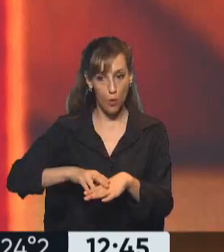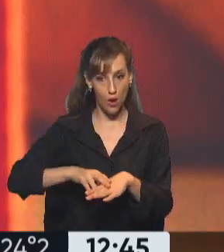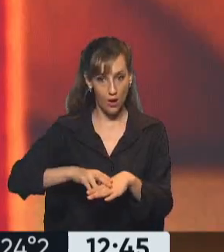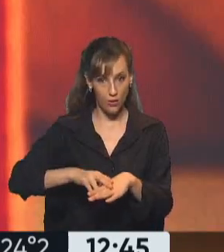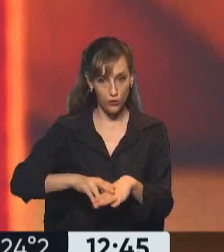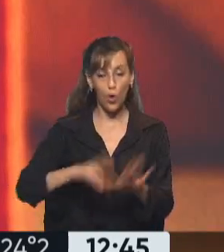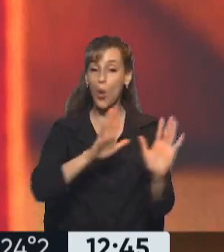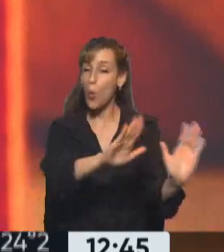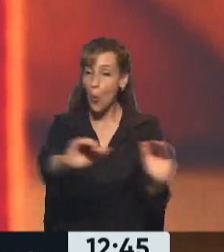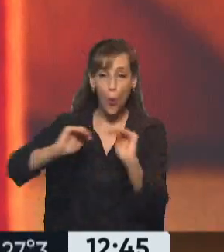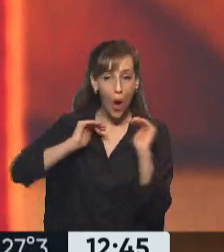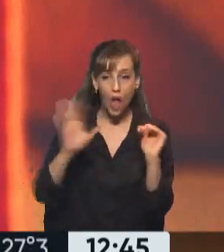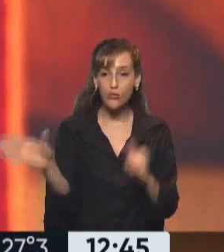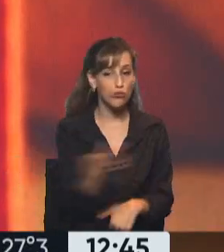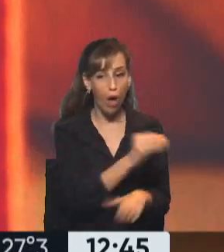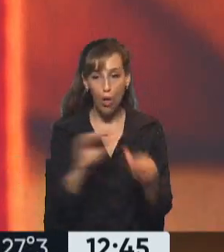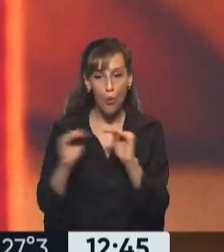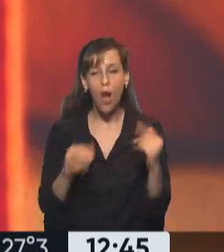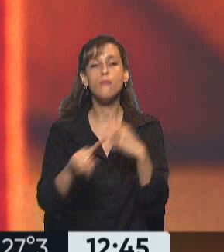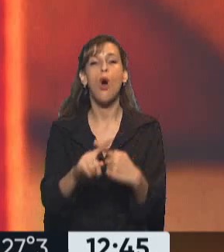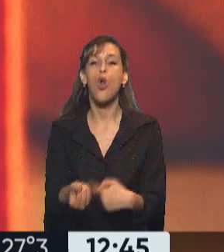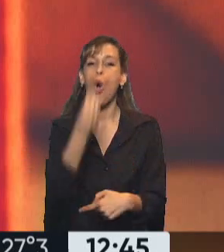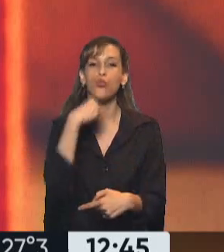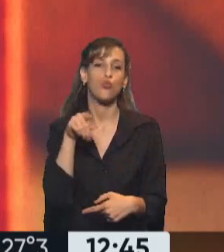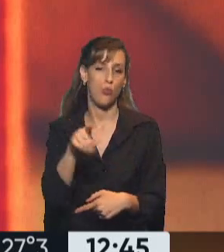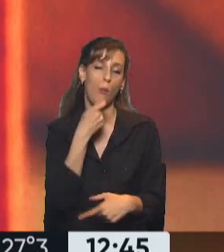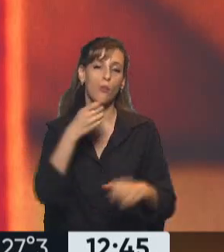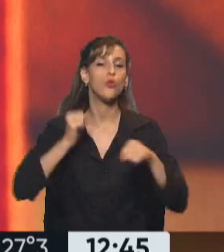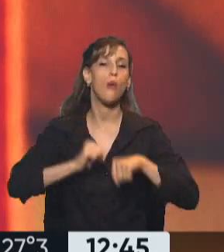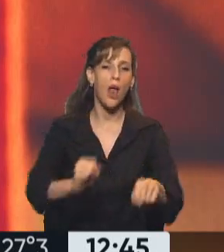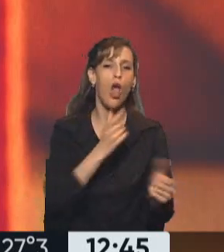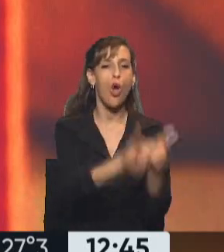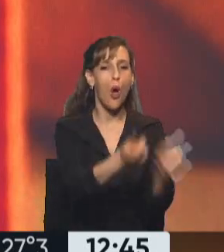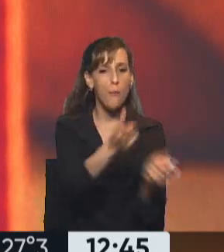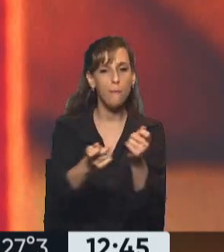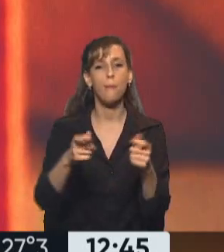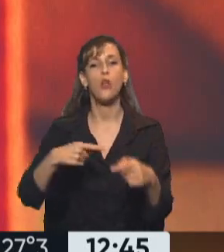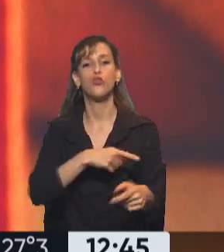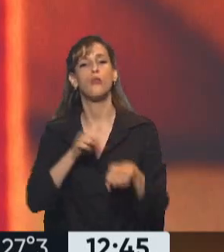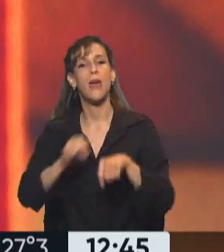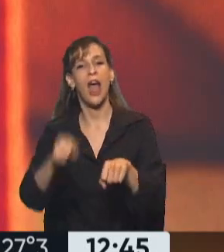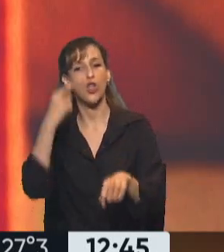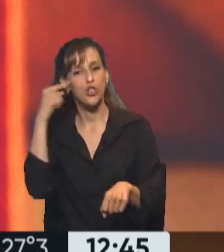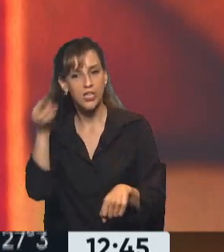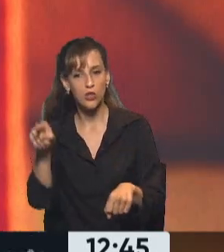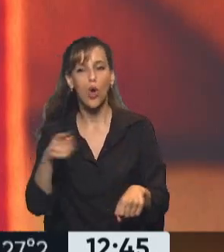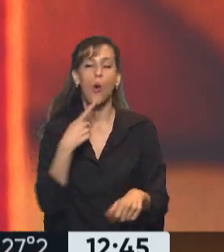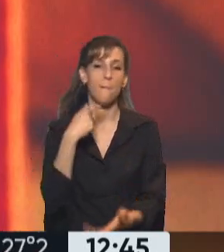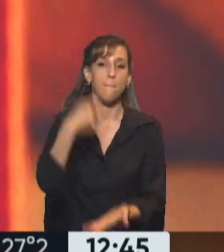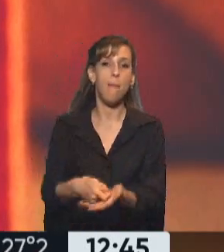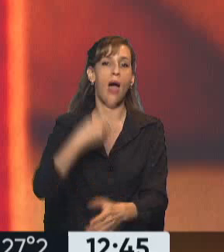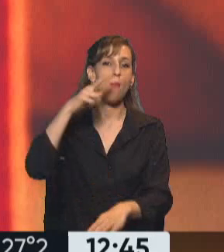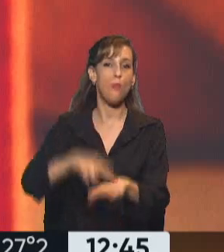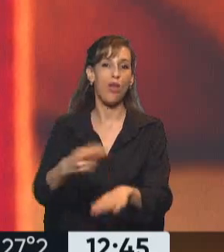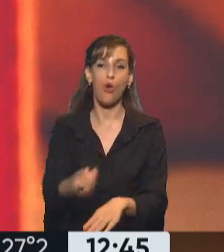cobran a todos por igual y son al consumo. Cuando vas al supermercado, cuando vas al chino de la esquina, pagás el impuesto al consumo, que es el